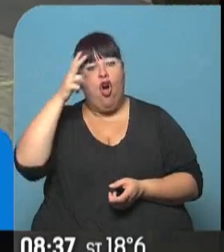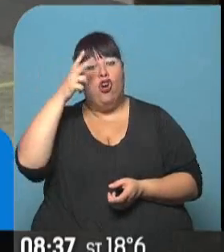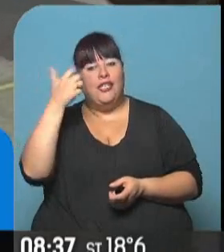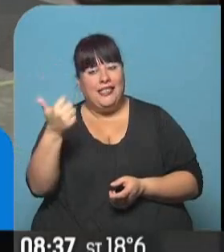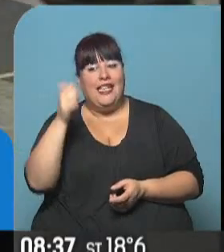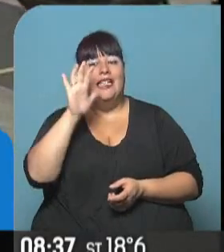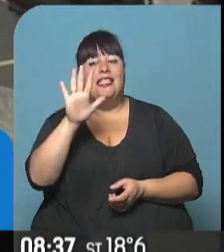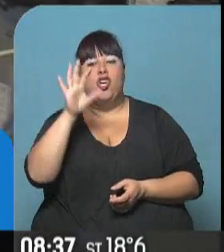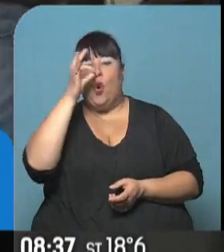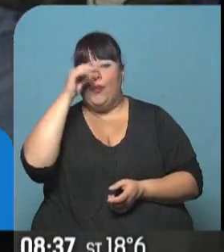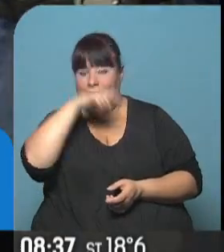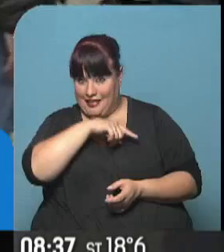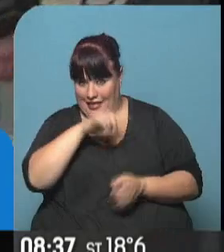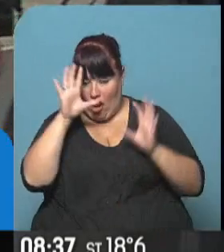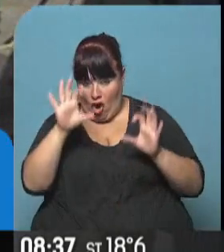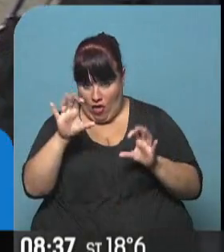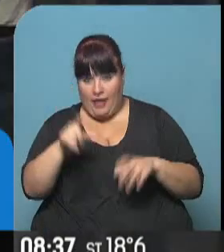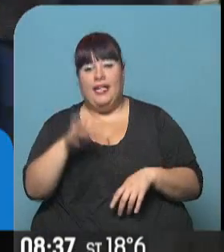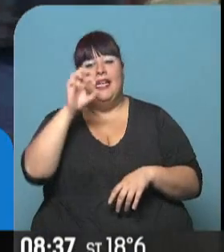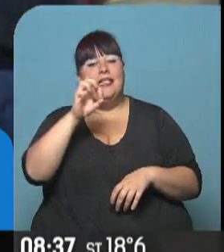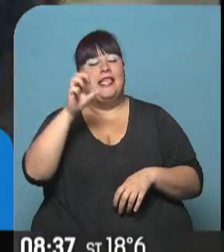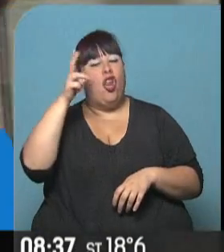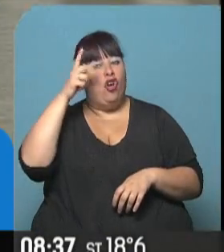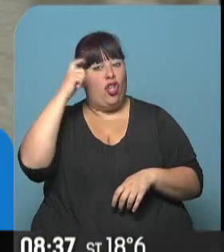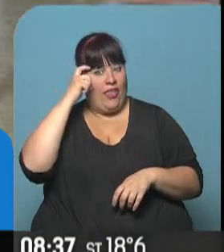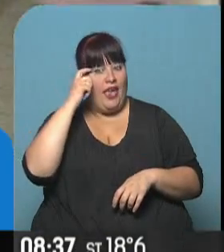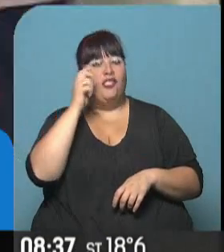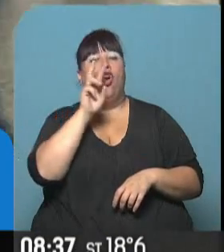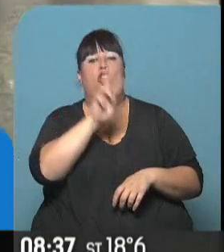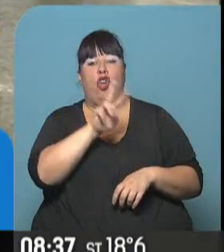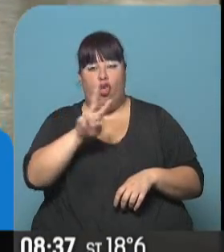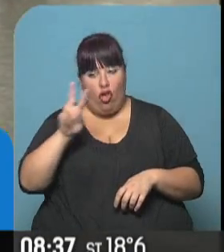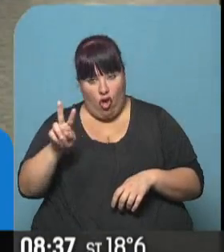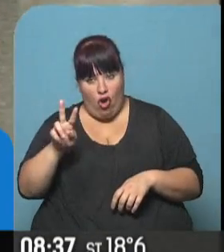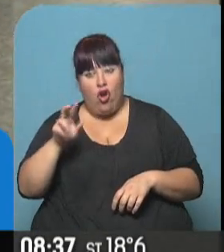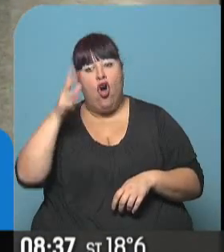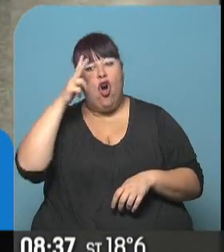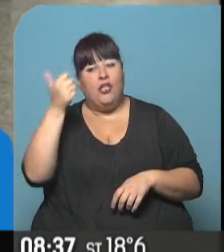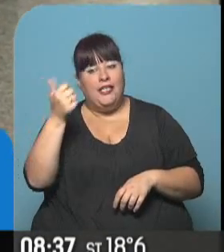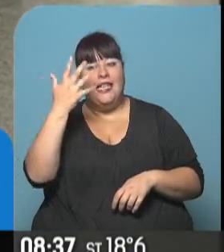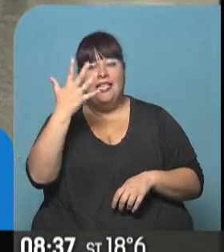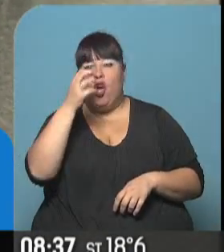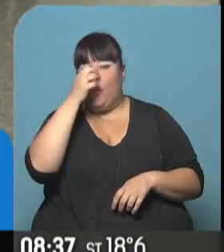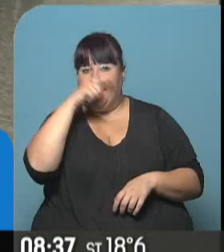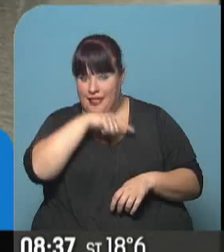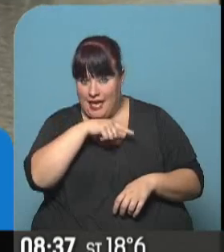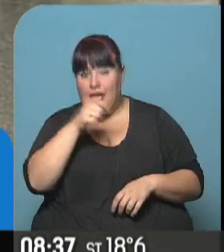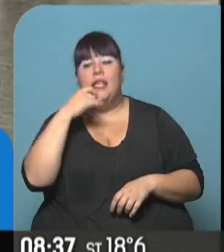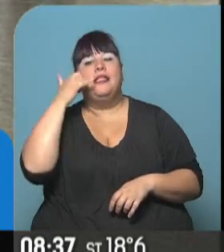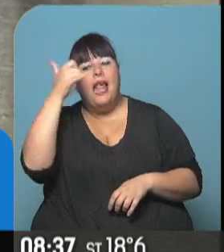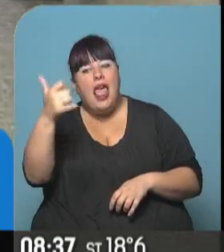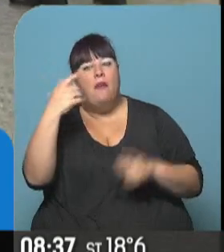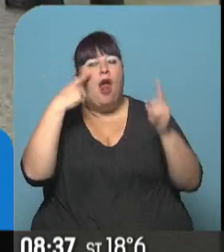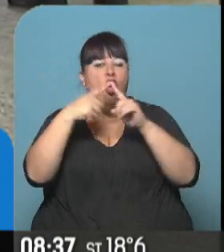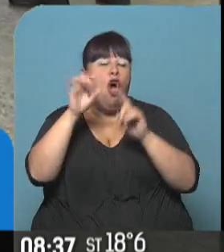86527 reiteramos karen 0 810 222 86527 para llamar para